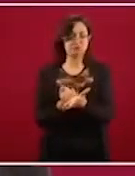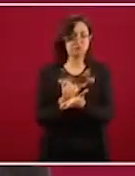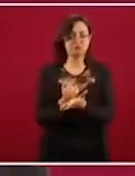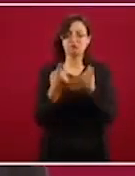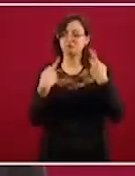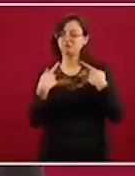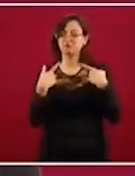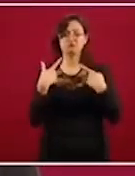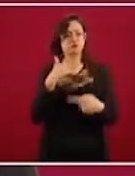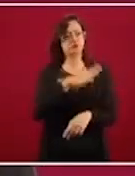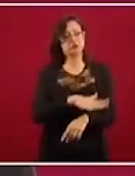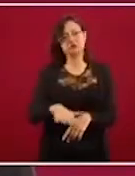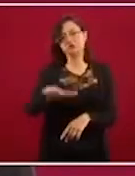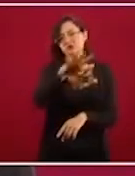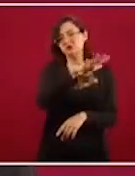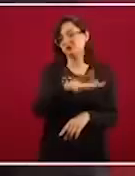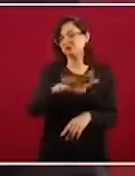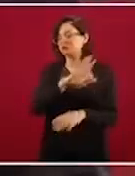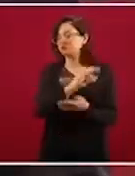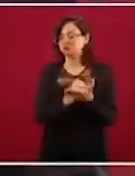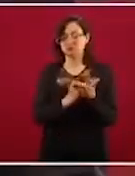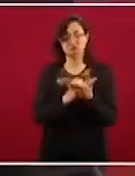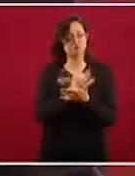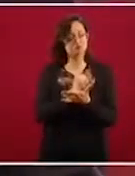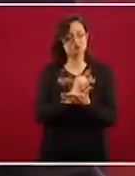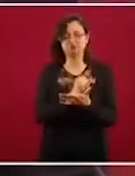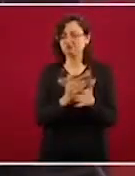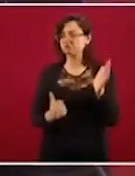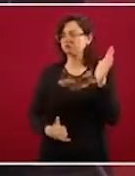ciudadanos el que no se podía